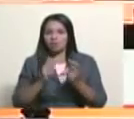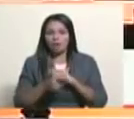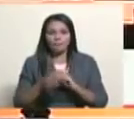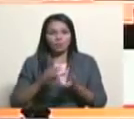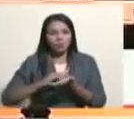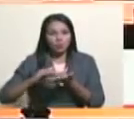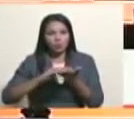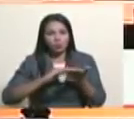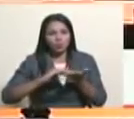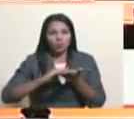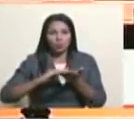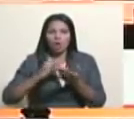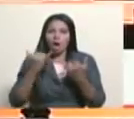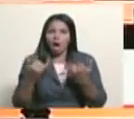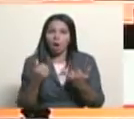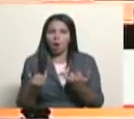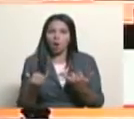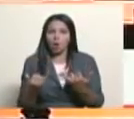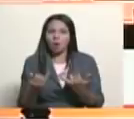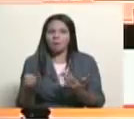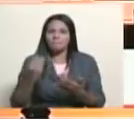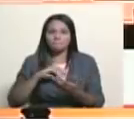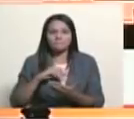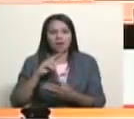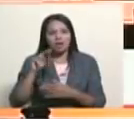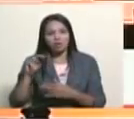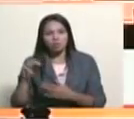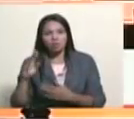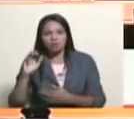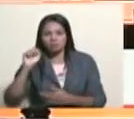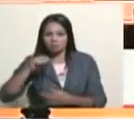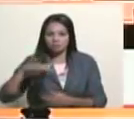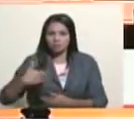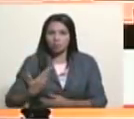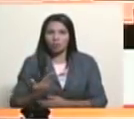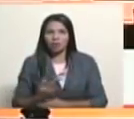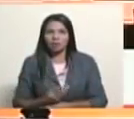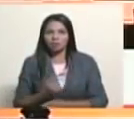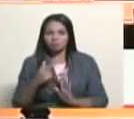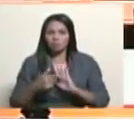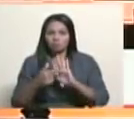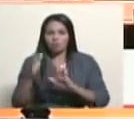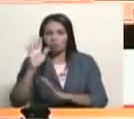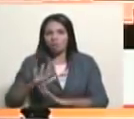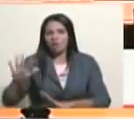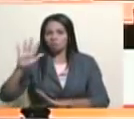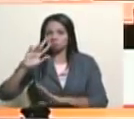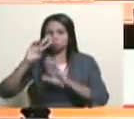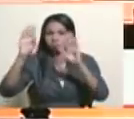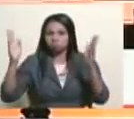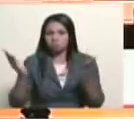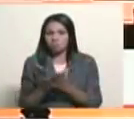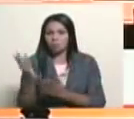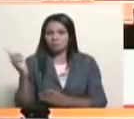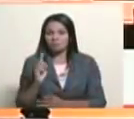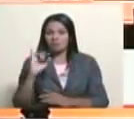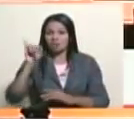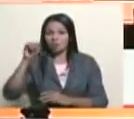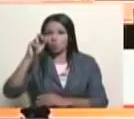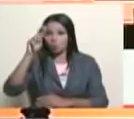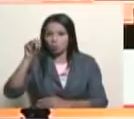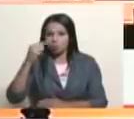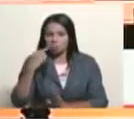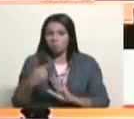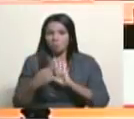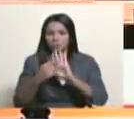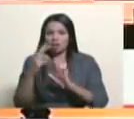Rectificación, ahora más que nunca, sí se puede. Demostrémosle al mundo. Ya viene junio. Vamos a demostrarla